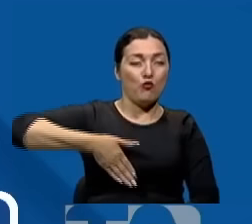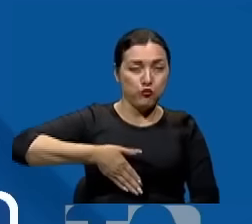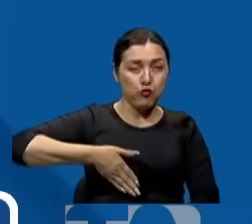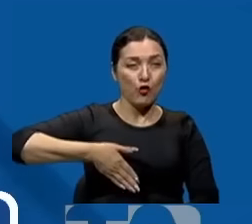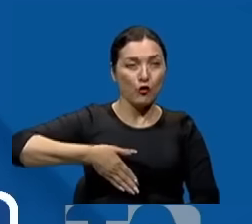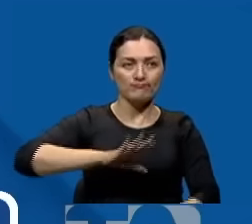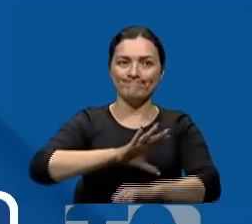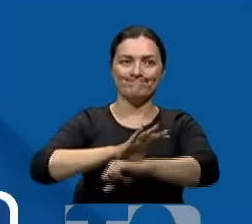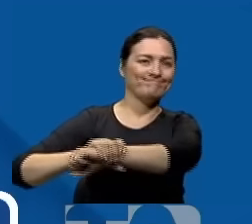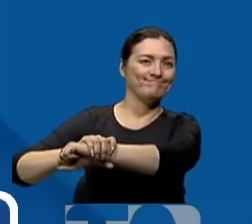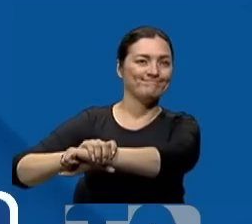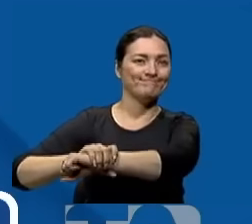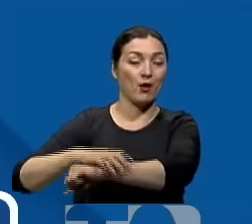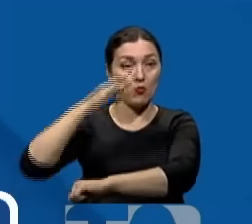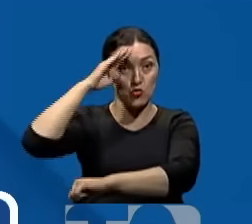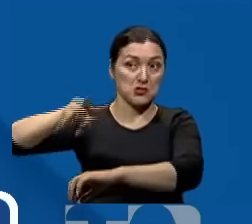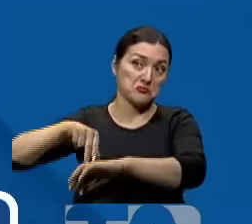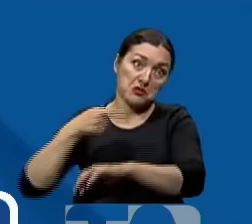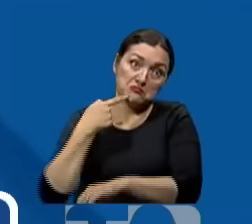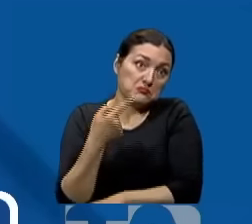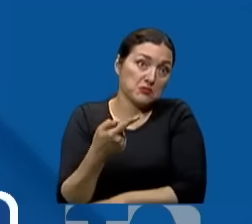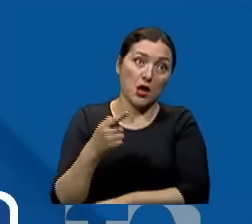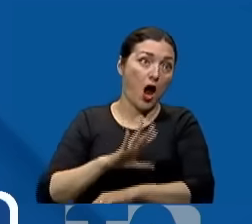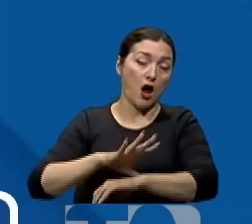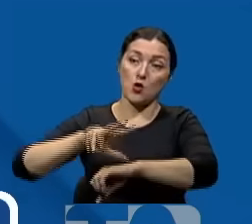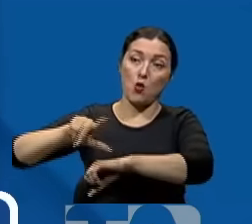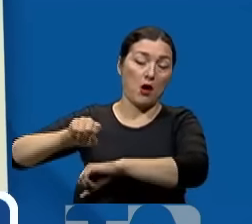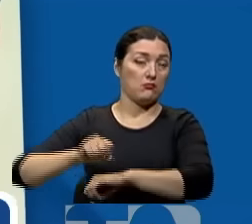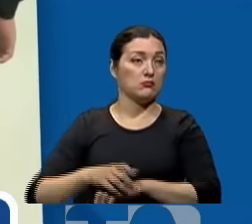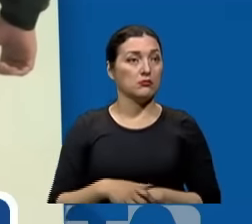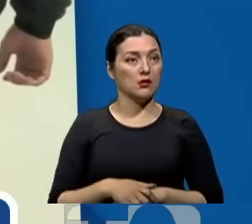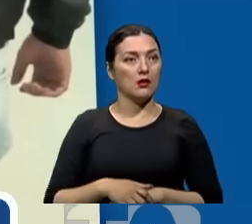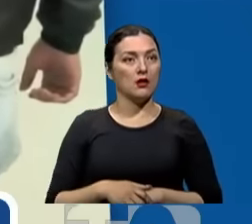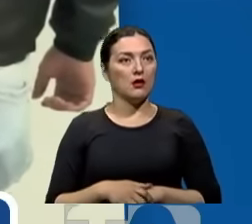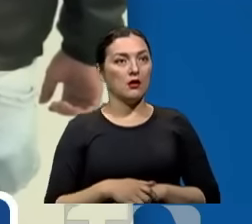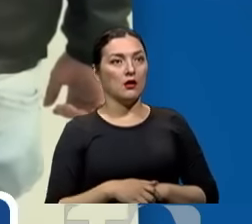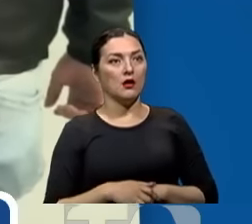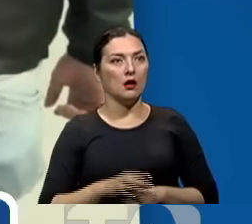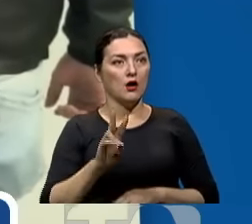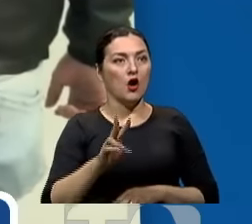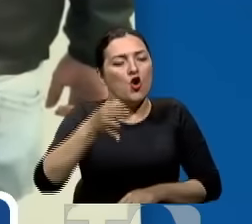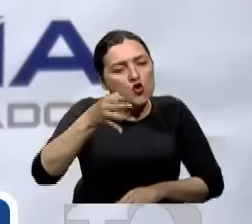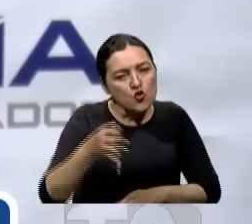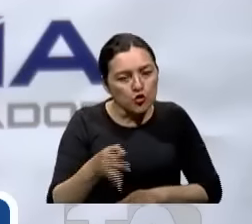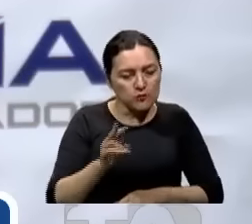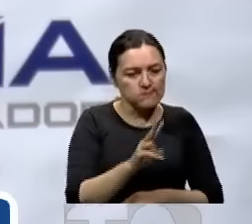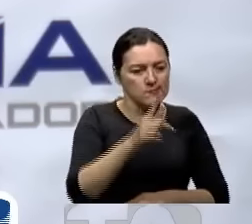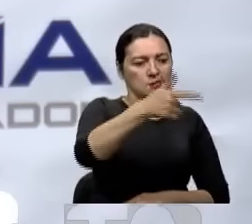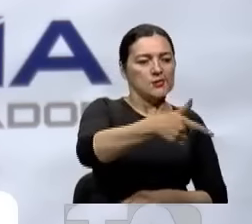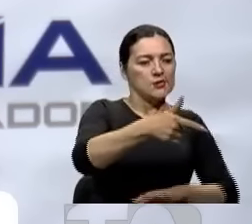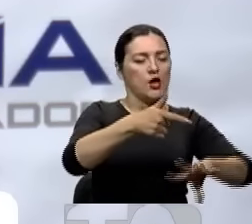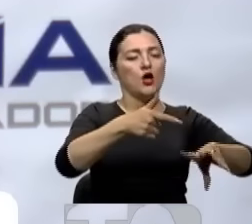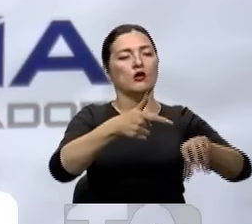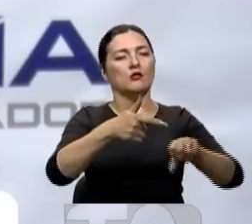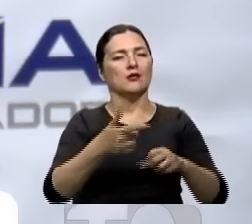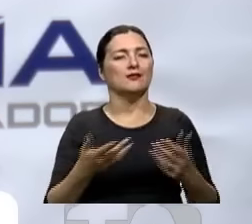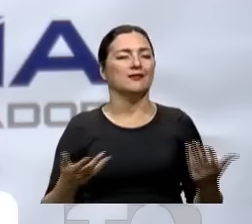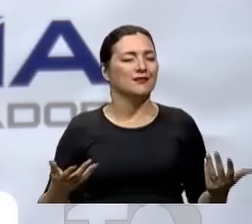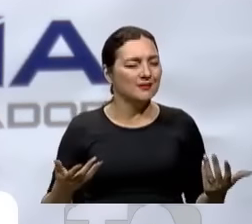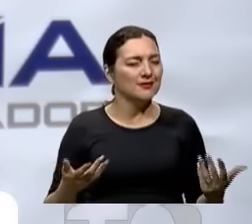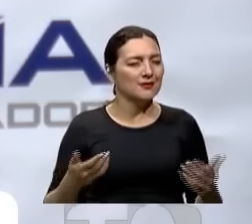fueron detenidos según la Policía Nacional, dos de ellos en flagrancia. Al realizar el seguimiento, los individuos intentan